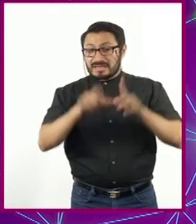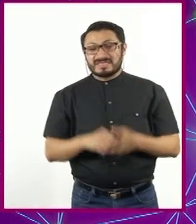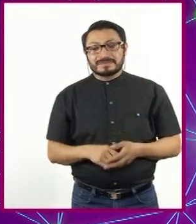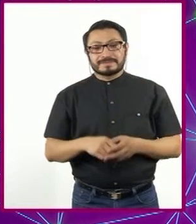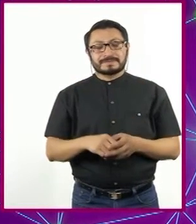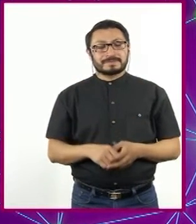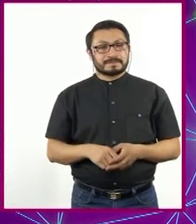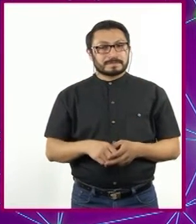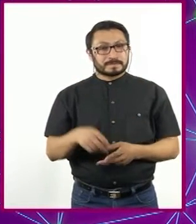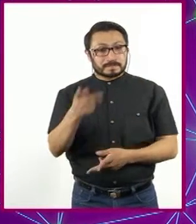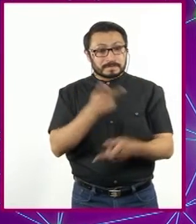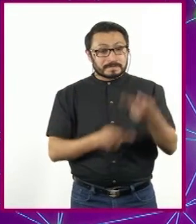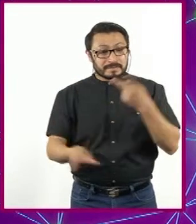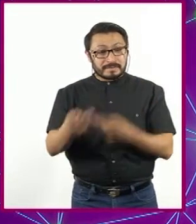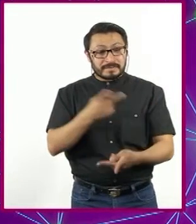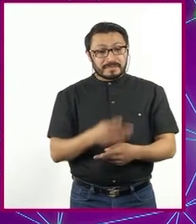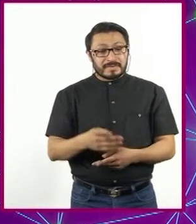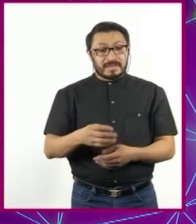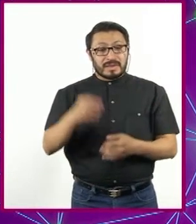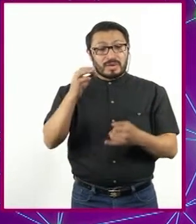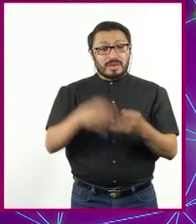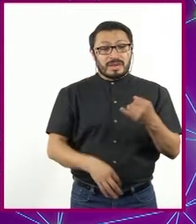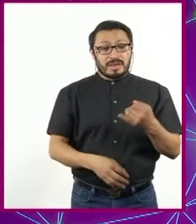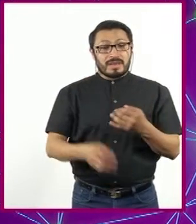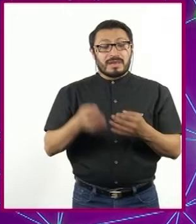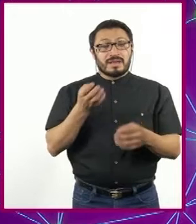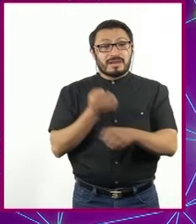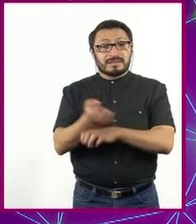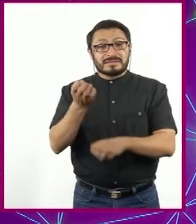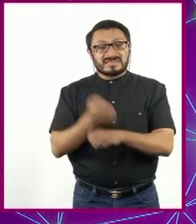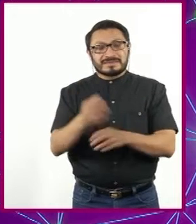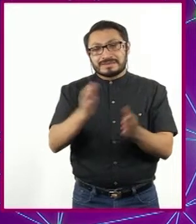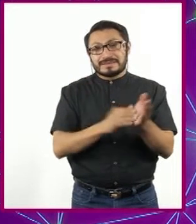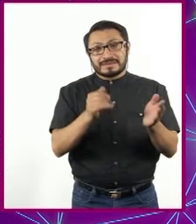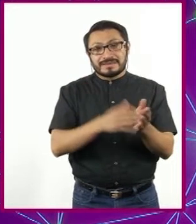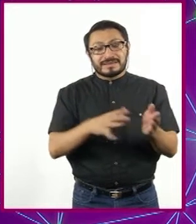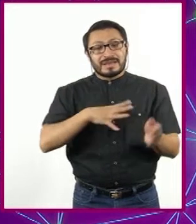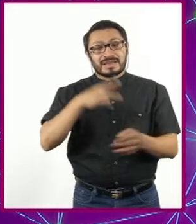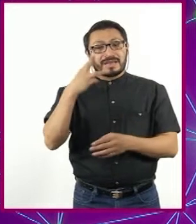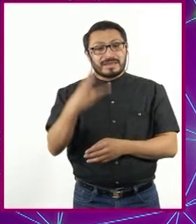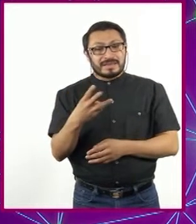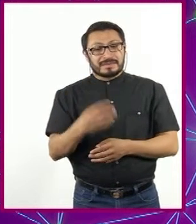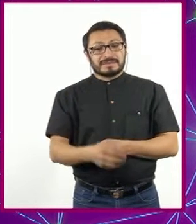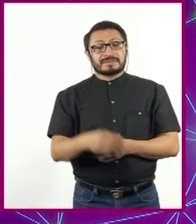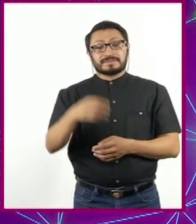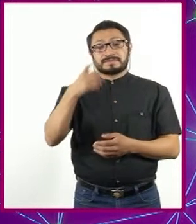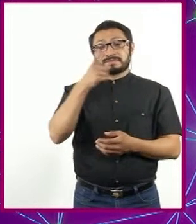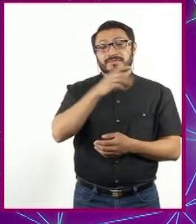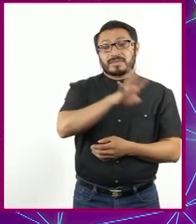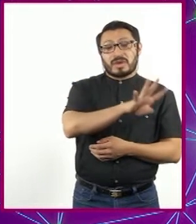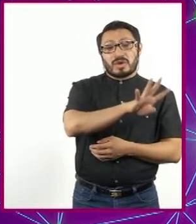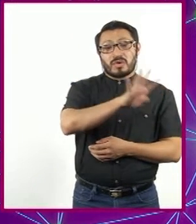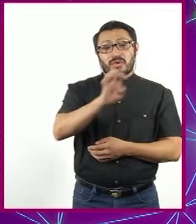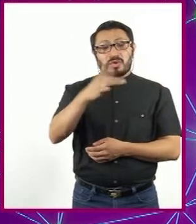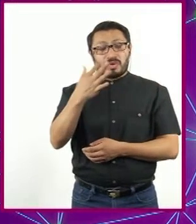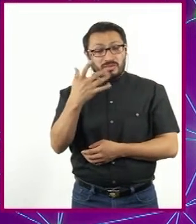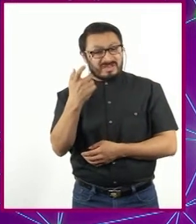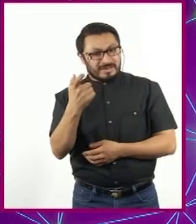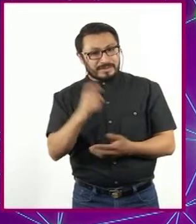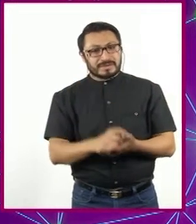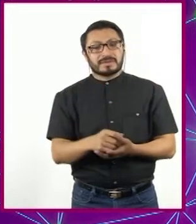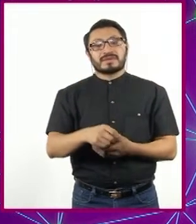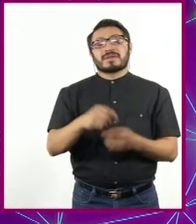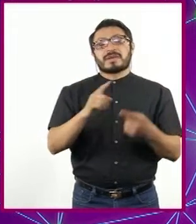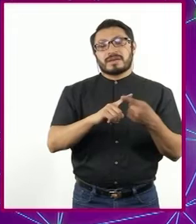último estado de cuenta llegaron 3 cargos. Uno por 450 pesos, un segundo por